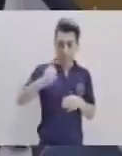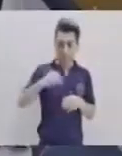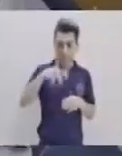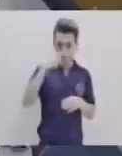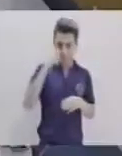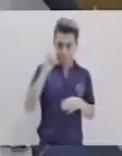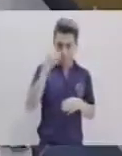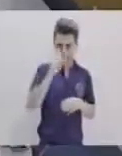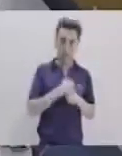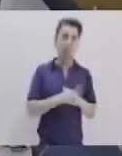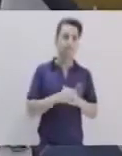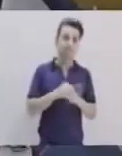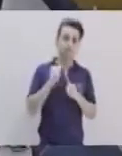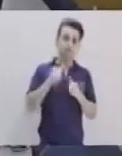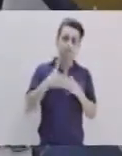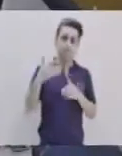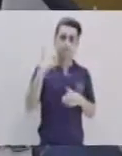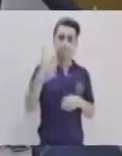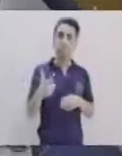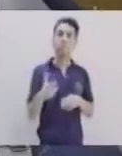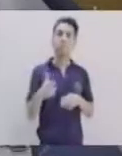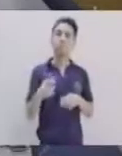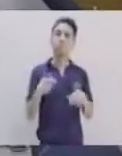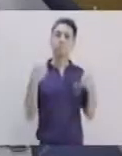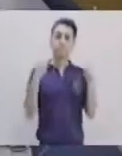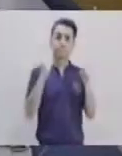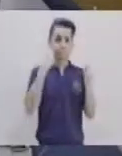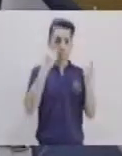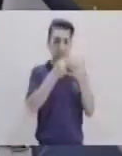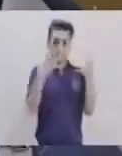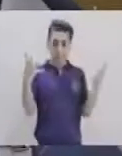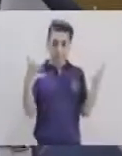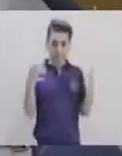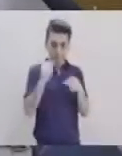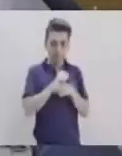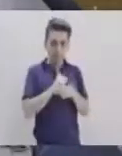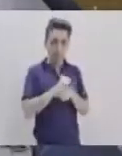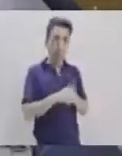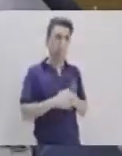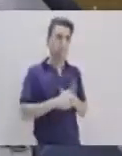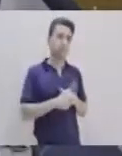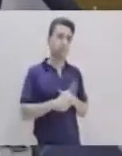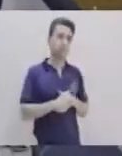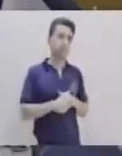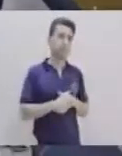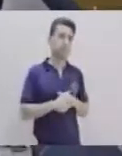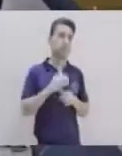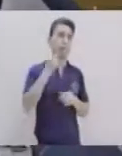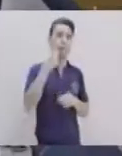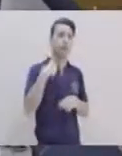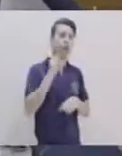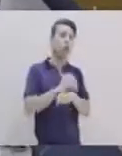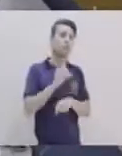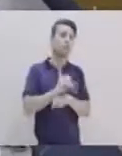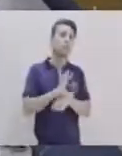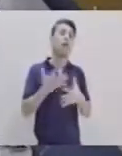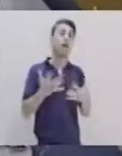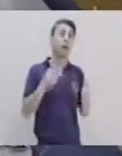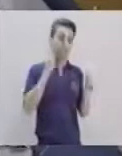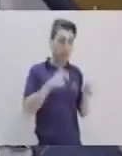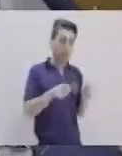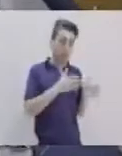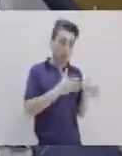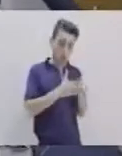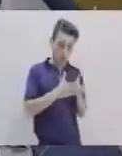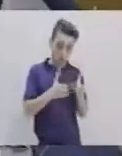Bueno, Claudia, entonces aquí hay un ejercicio que vamos a resolver. Yo te apoyaré, pero el primer consejo es que sean